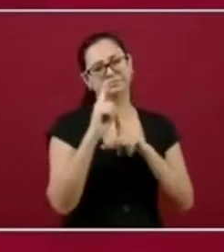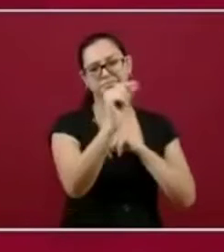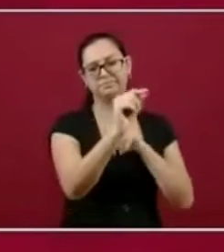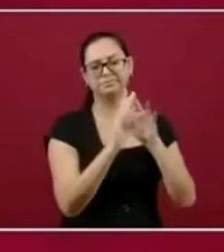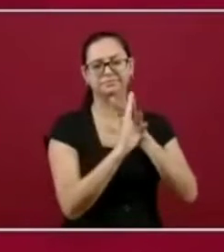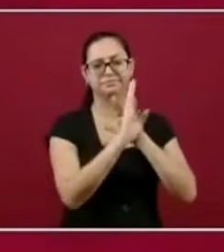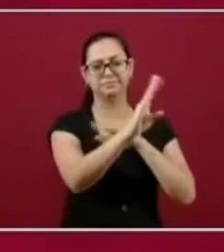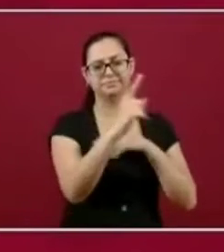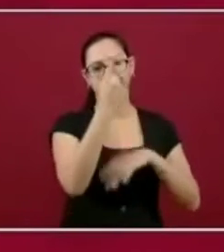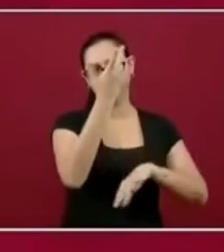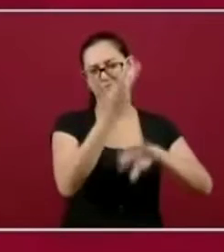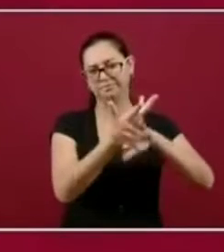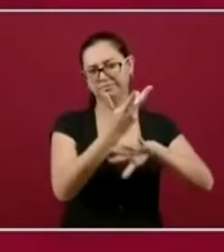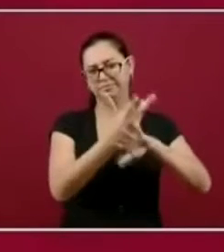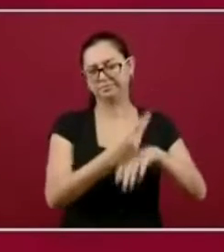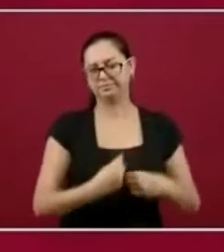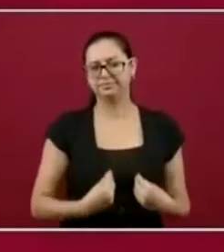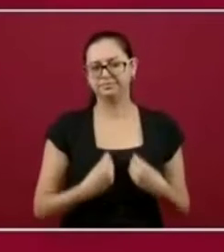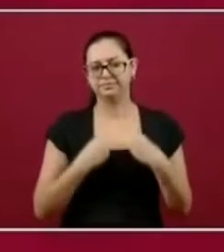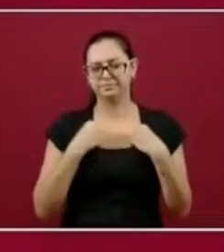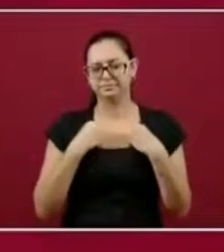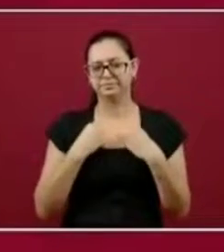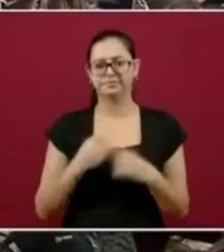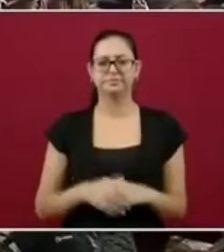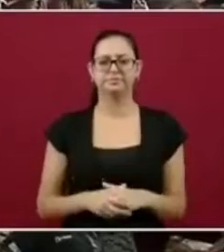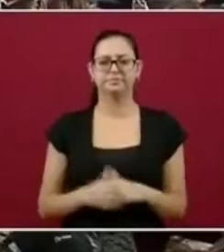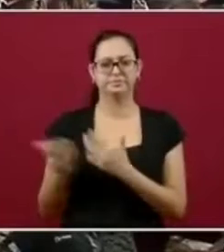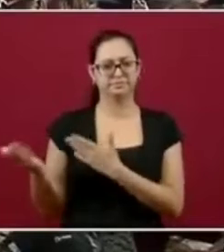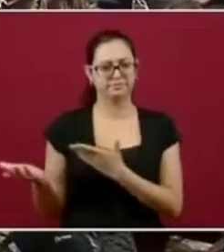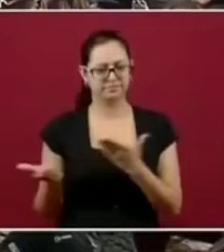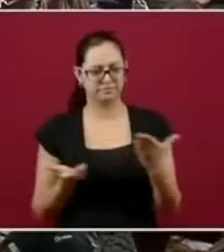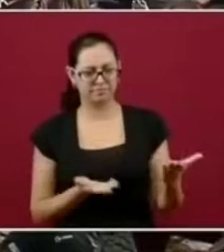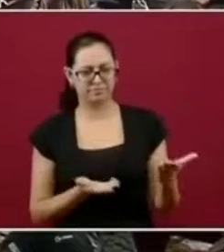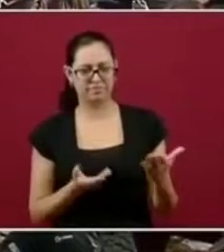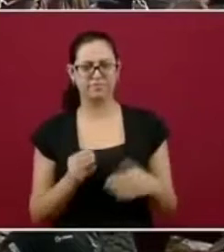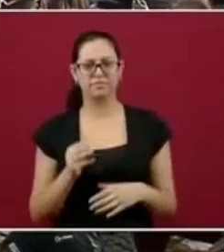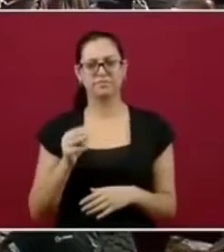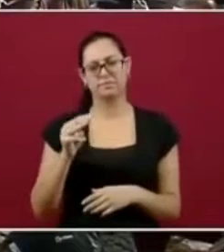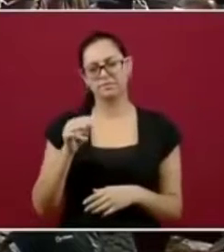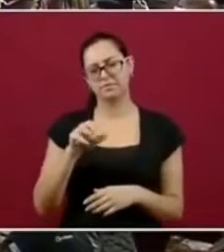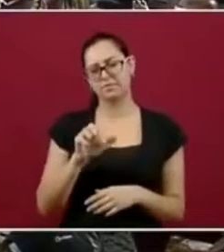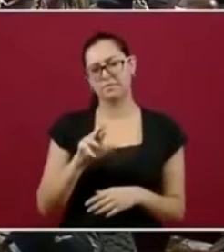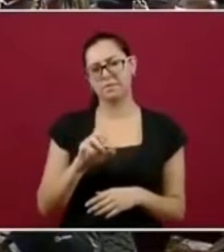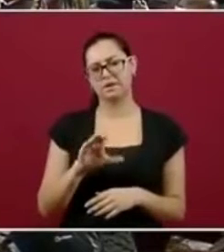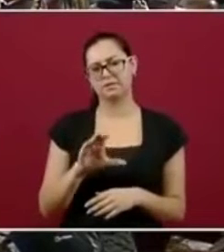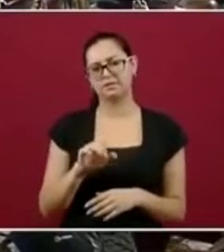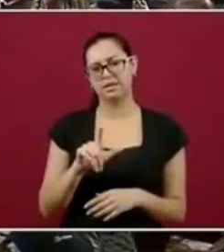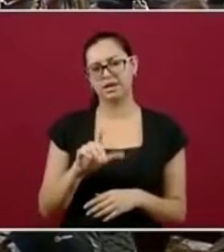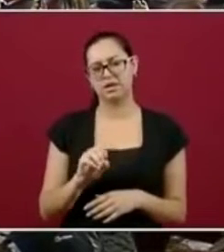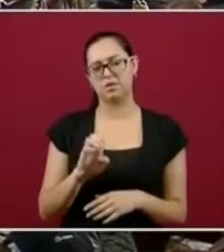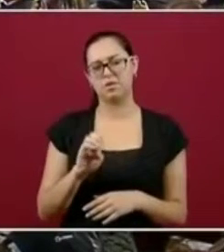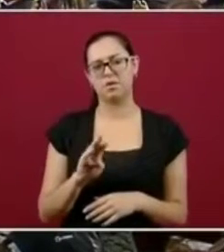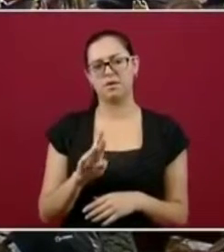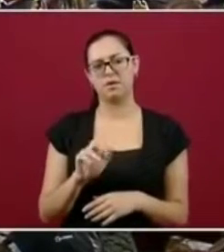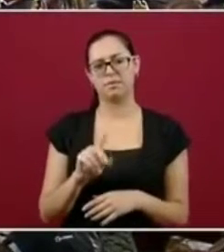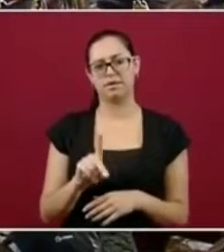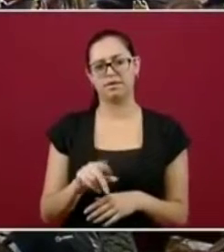están en Estados Unidos. De modo que le damos la palabra a Marcelo Ebrard.